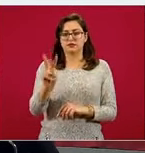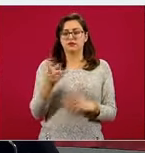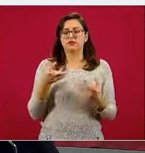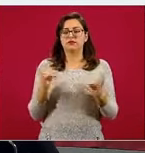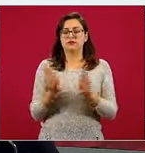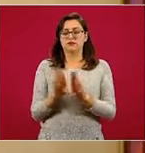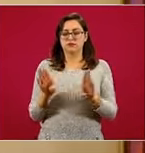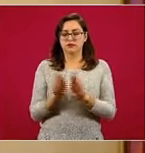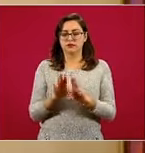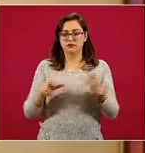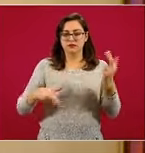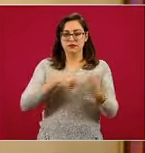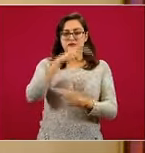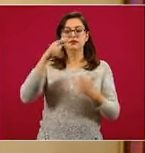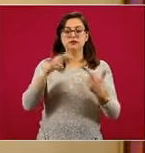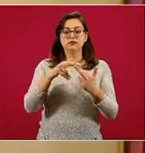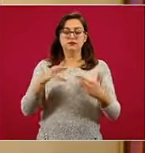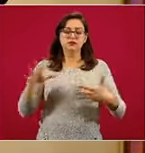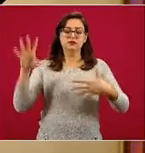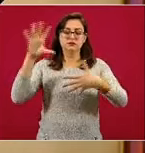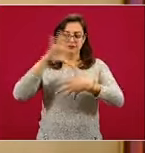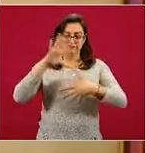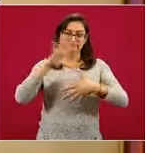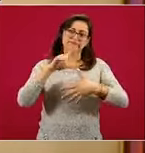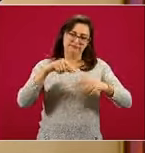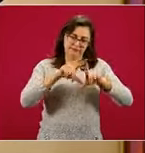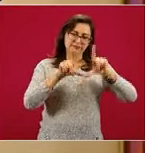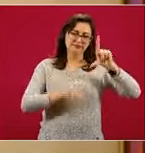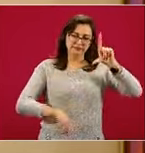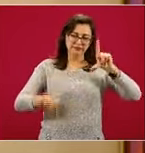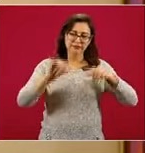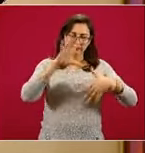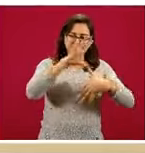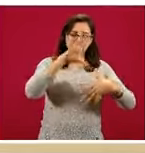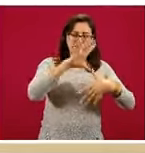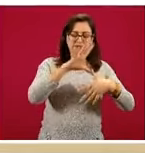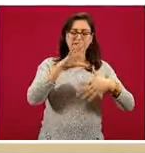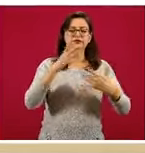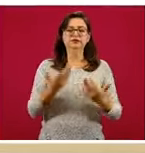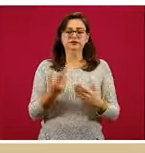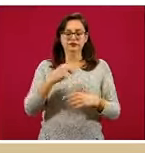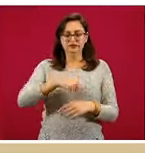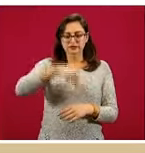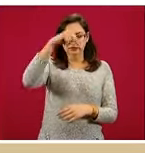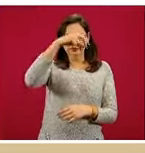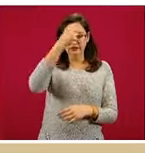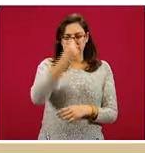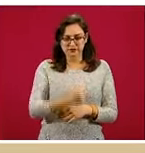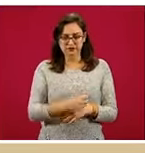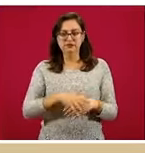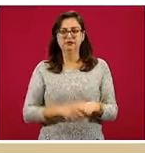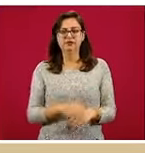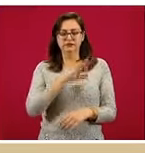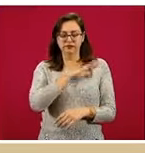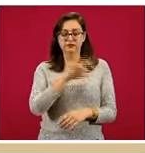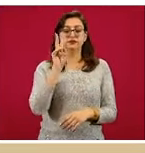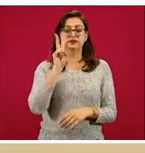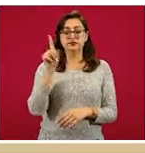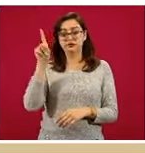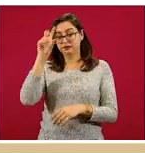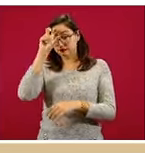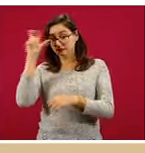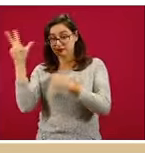las subregiones, sobre todo de América, donde nosotros nos encontramos, en donde dividimos América del Norte y América del Sur. Veamos cómo el continente